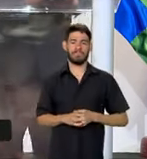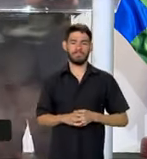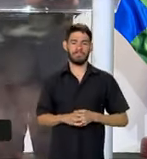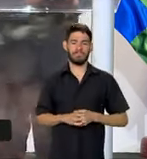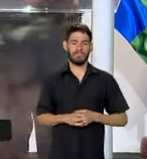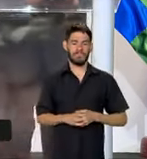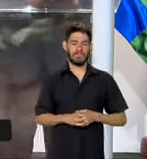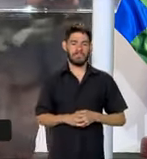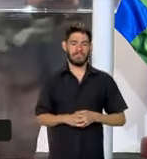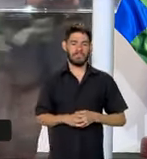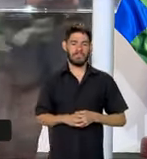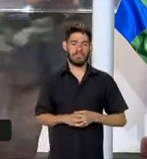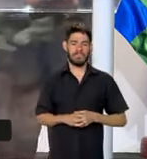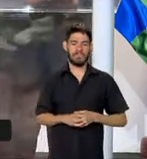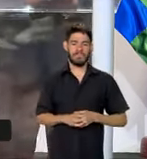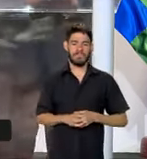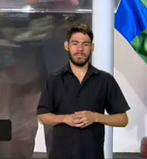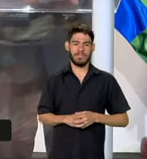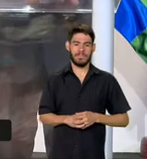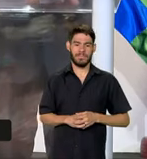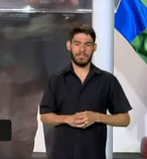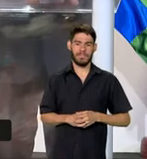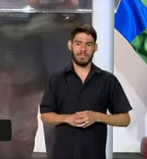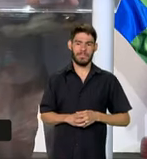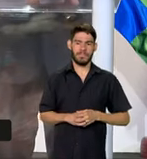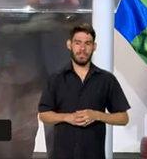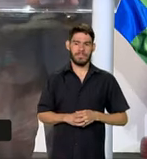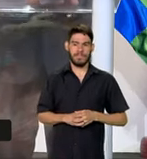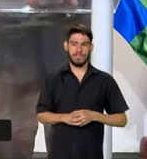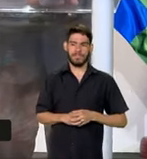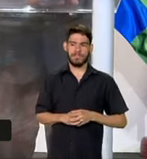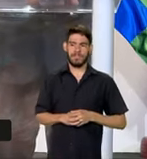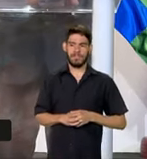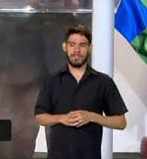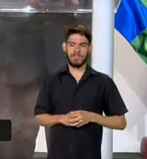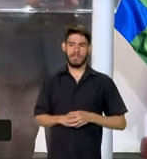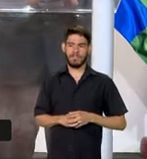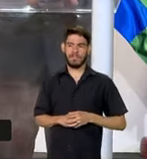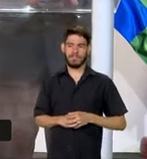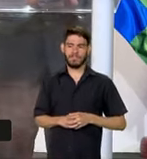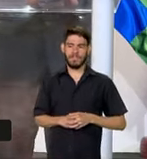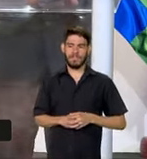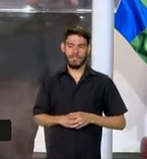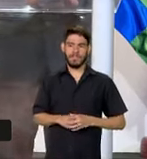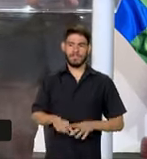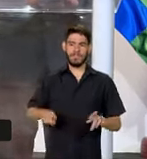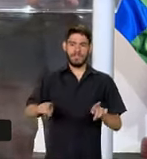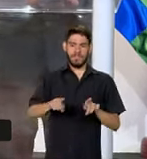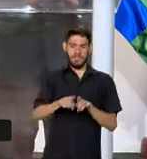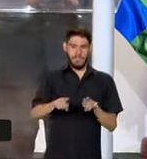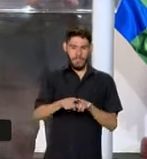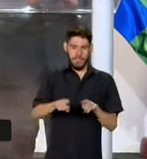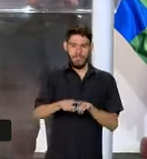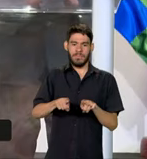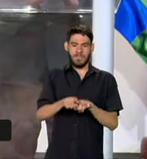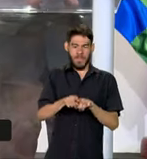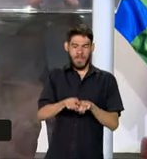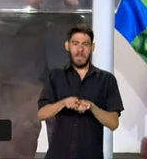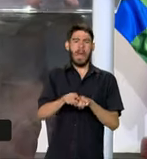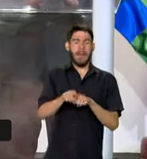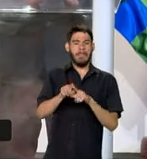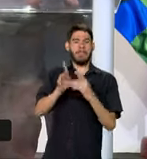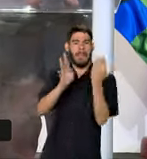en